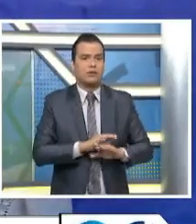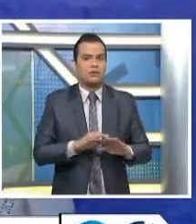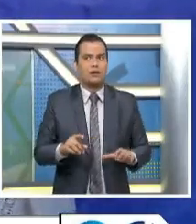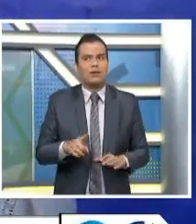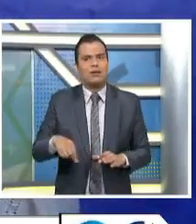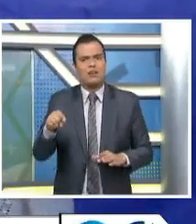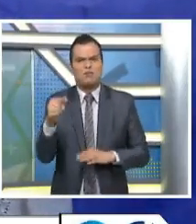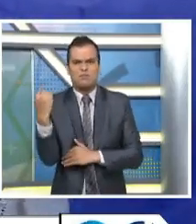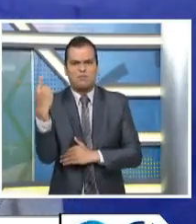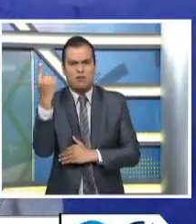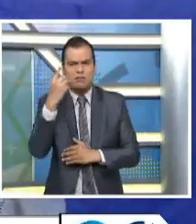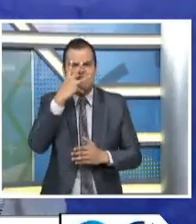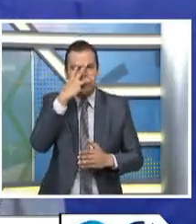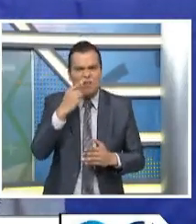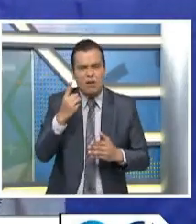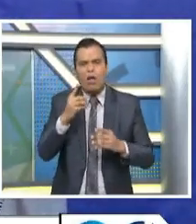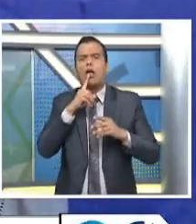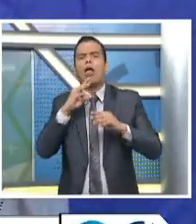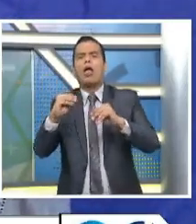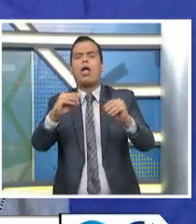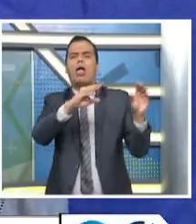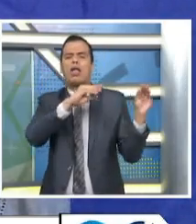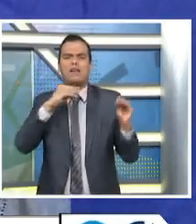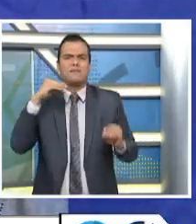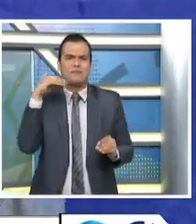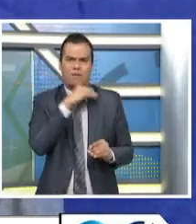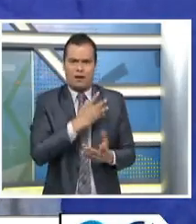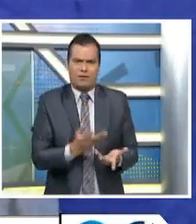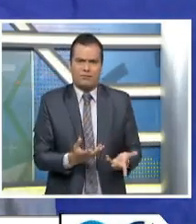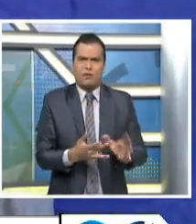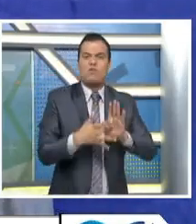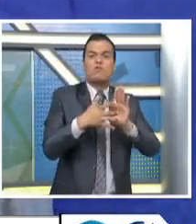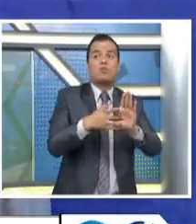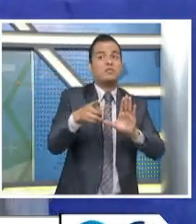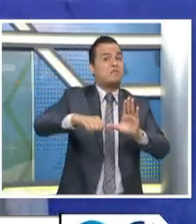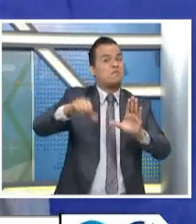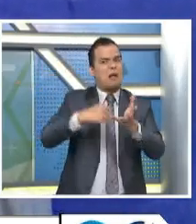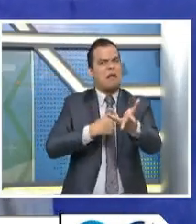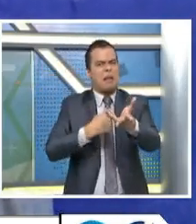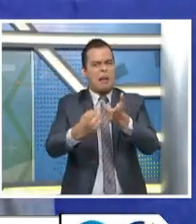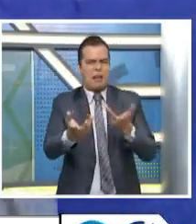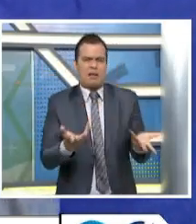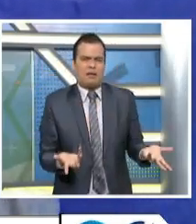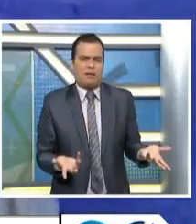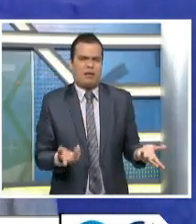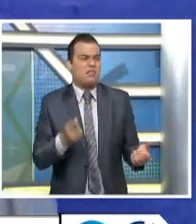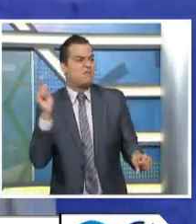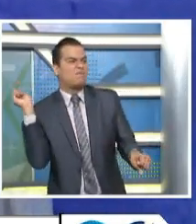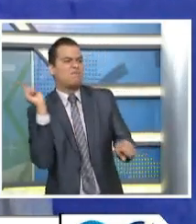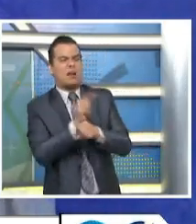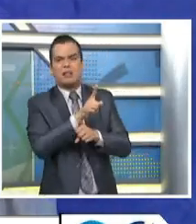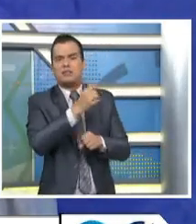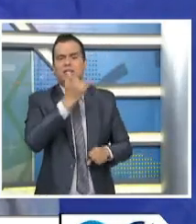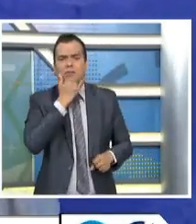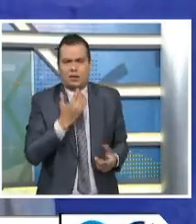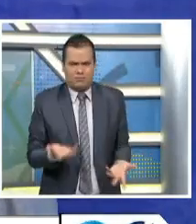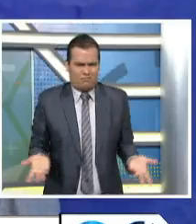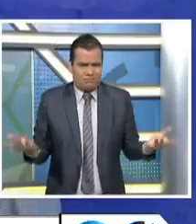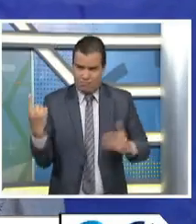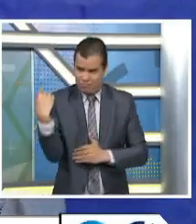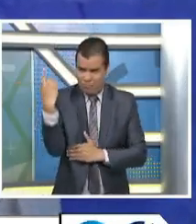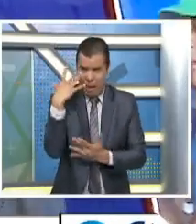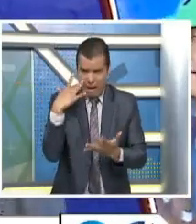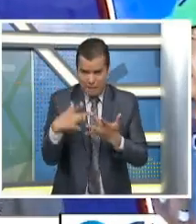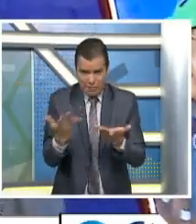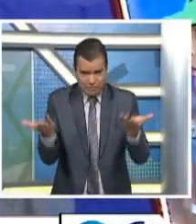mafiosa, con falsa noticia, con daño reputacional, con estigma. Así no se hace